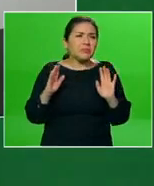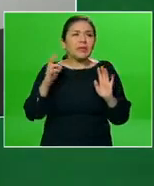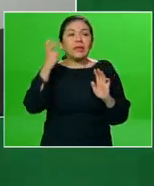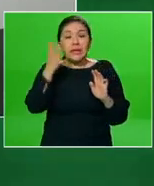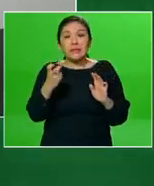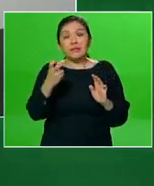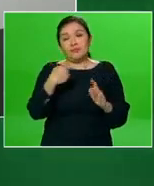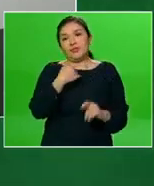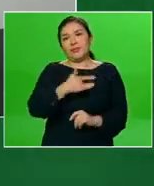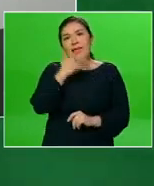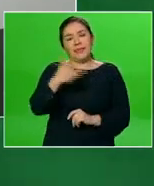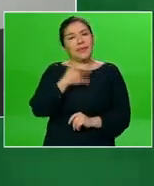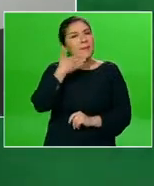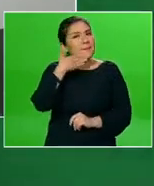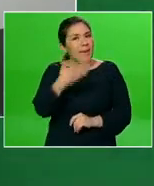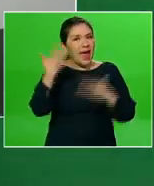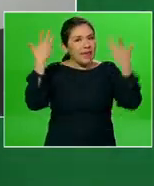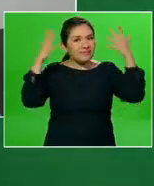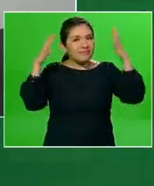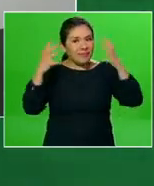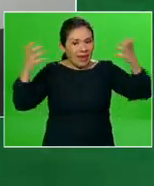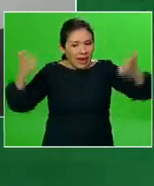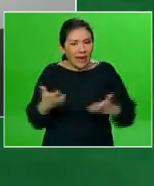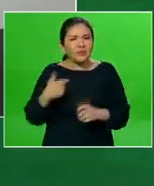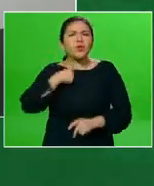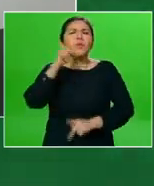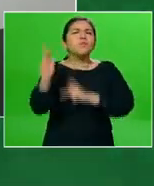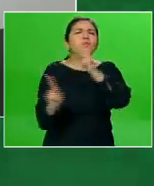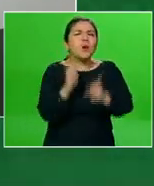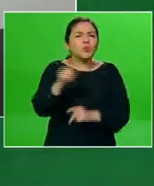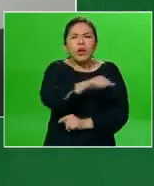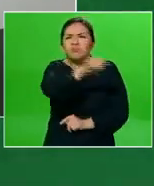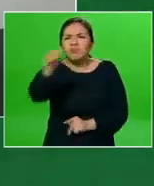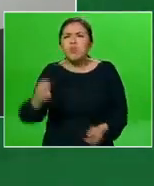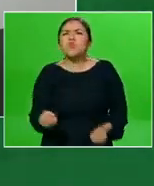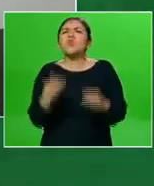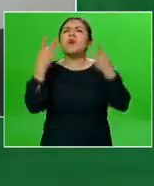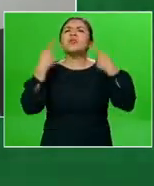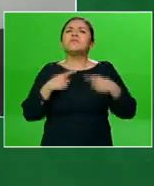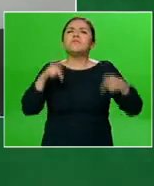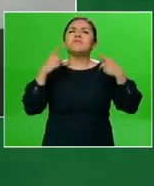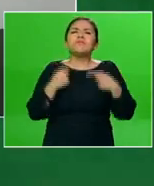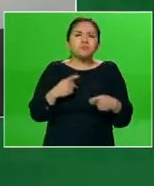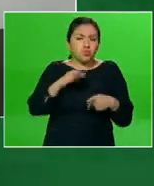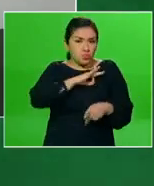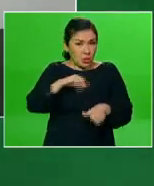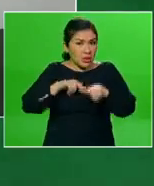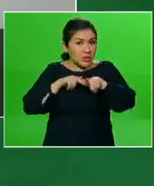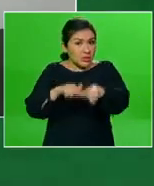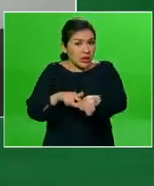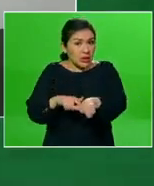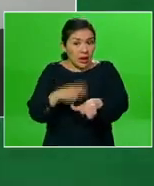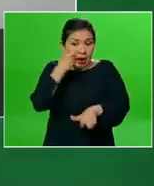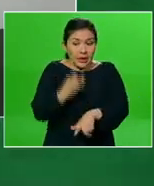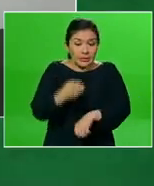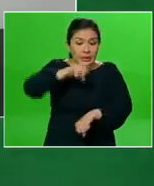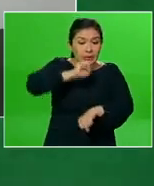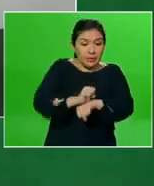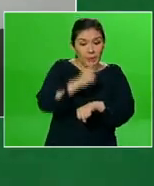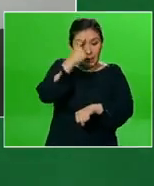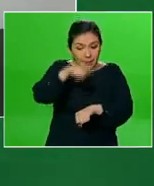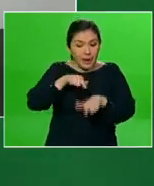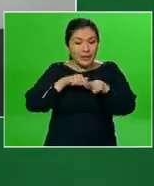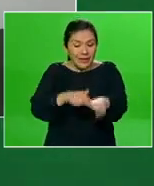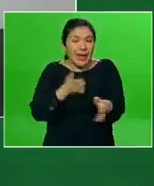podemos hacer eso la pregunta es cuántos de ustedes y ustedes y nosotros vamos a poder seguir durante la semana verdad con ese